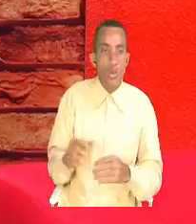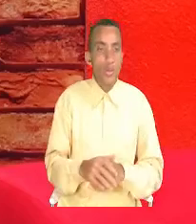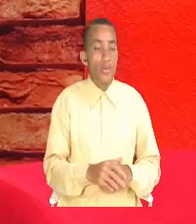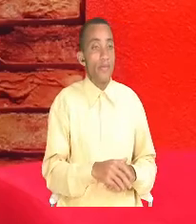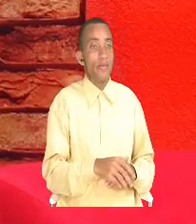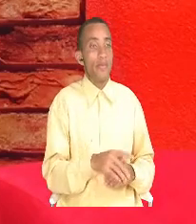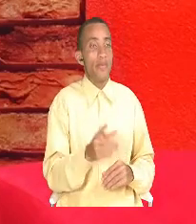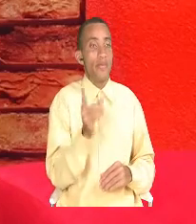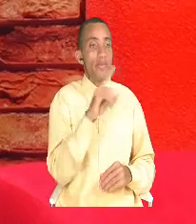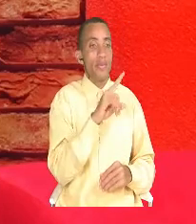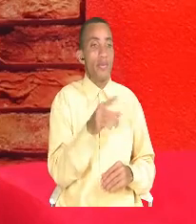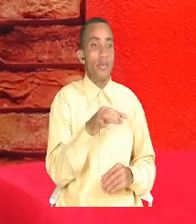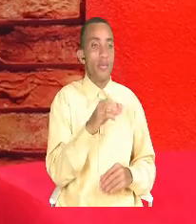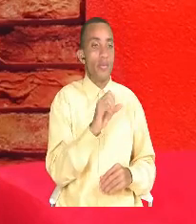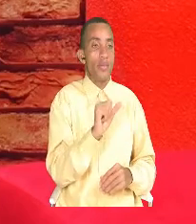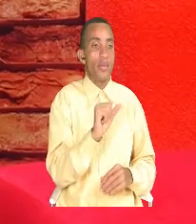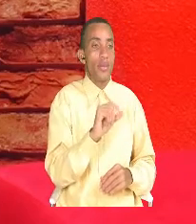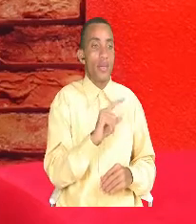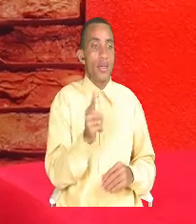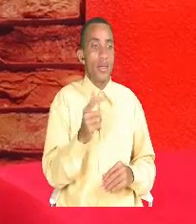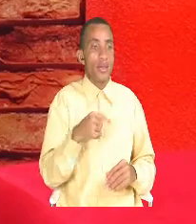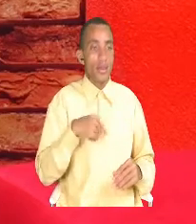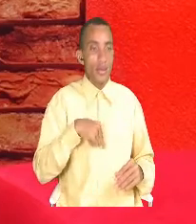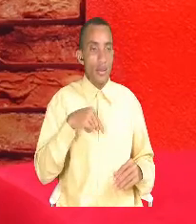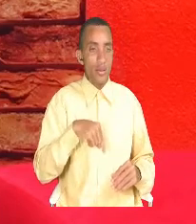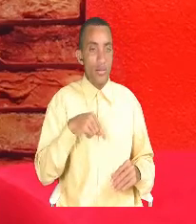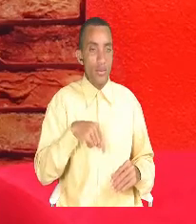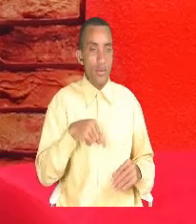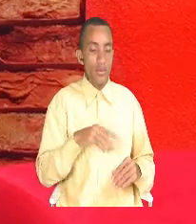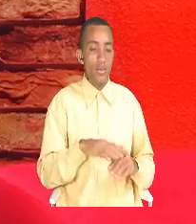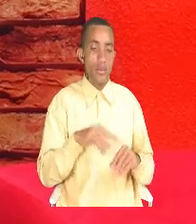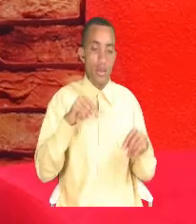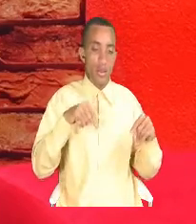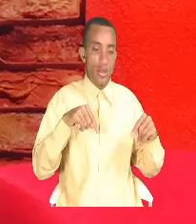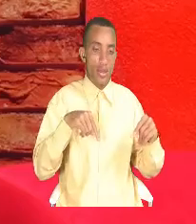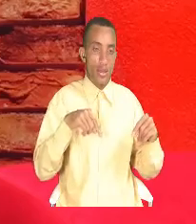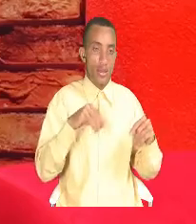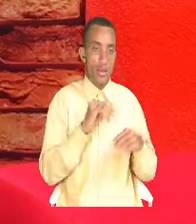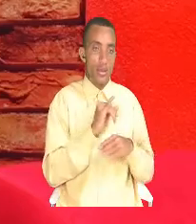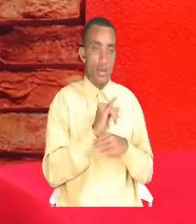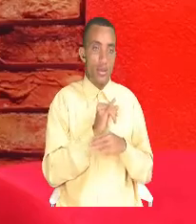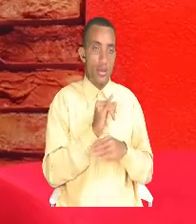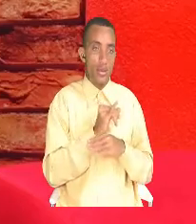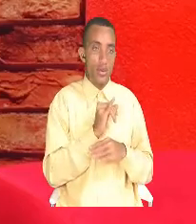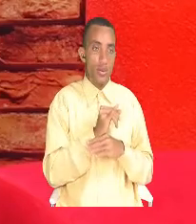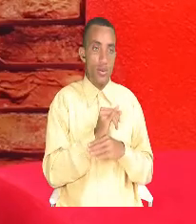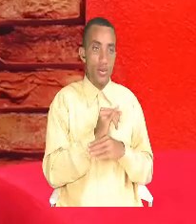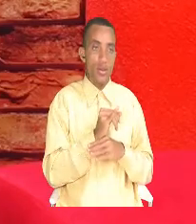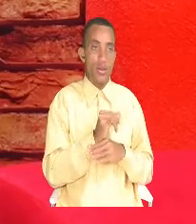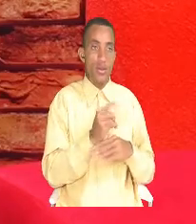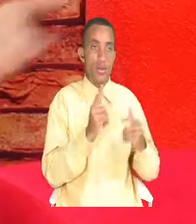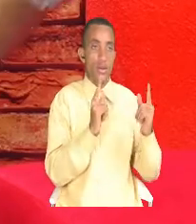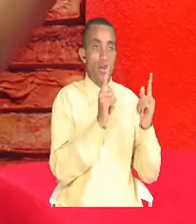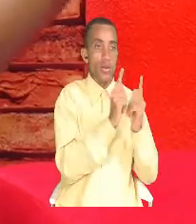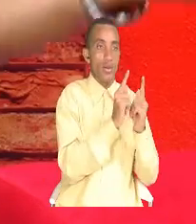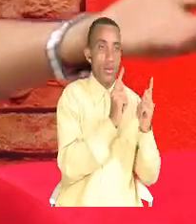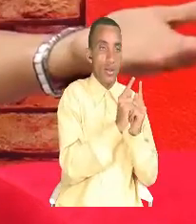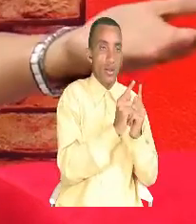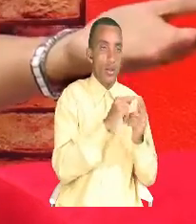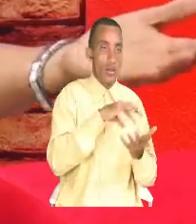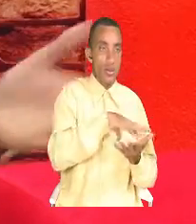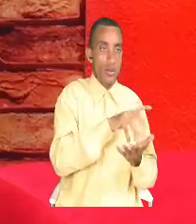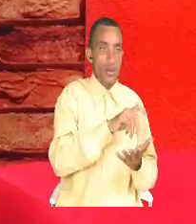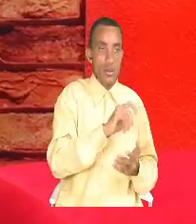es como la figura que nosotros manejamos a nivel de institución, pero nosotros somos Confenalco Santander y